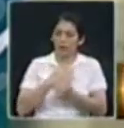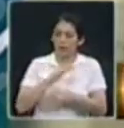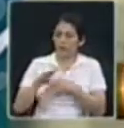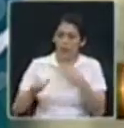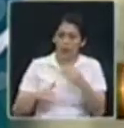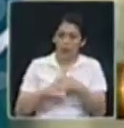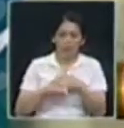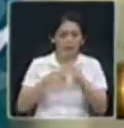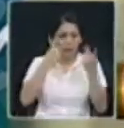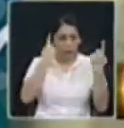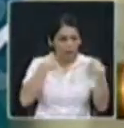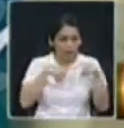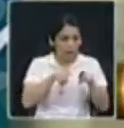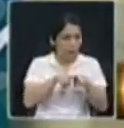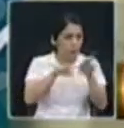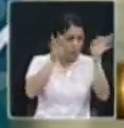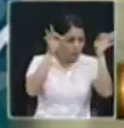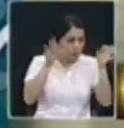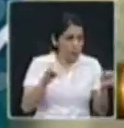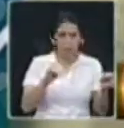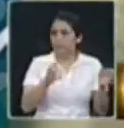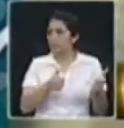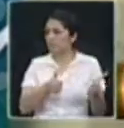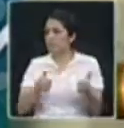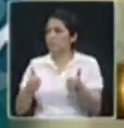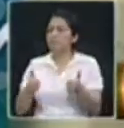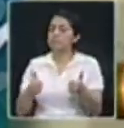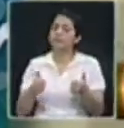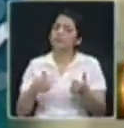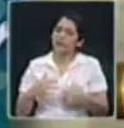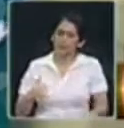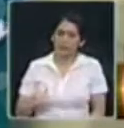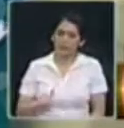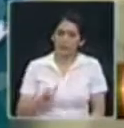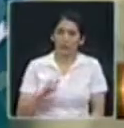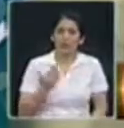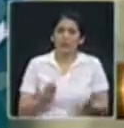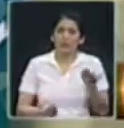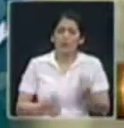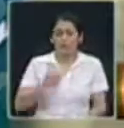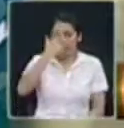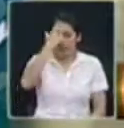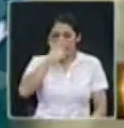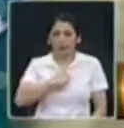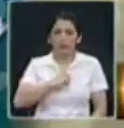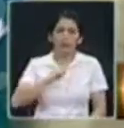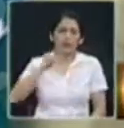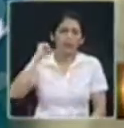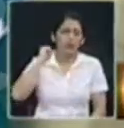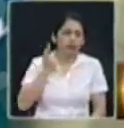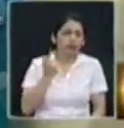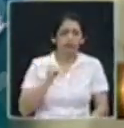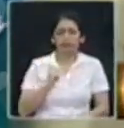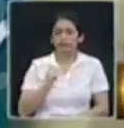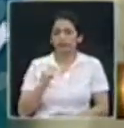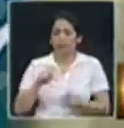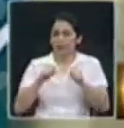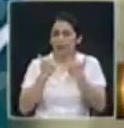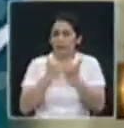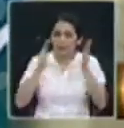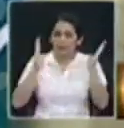institucionalizando. ¿Por qué razón? Porque no puede quedar esto en una voluntad política, tiene que institucionalizarse para poder